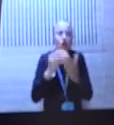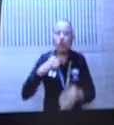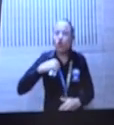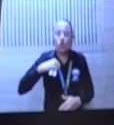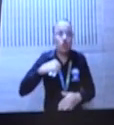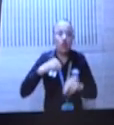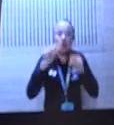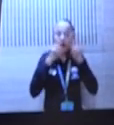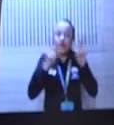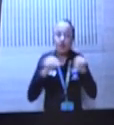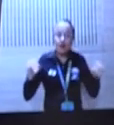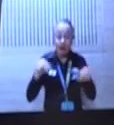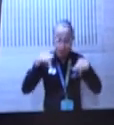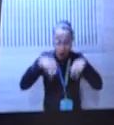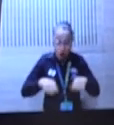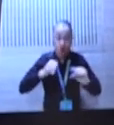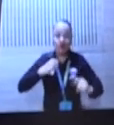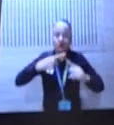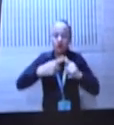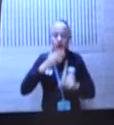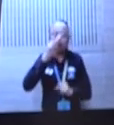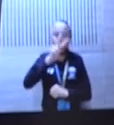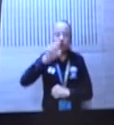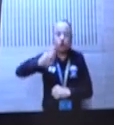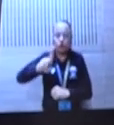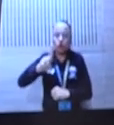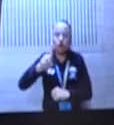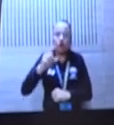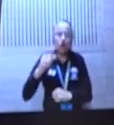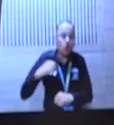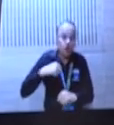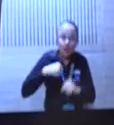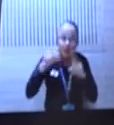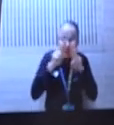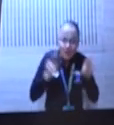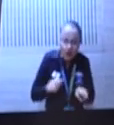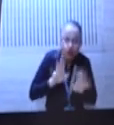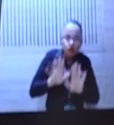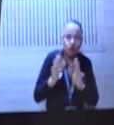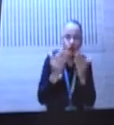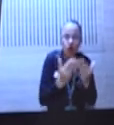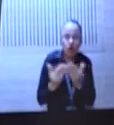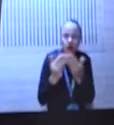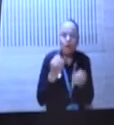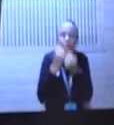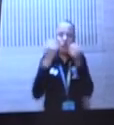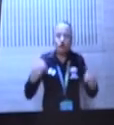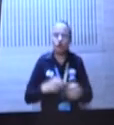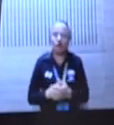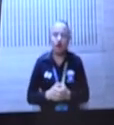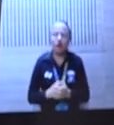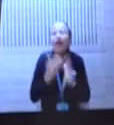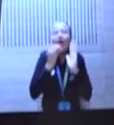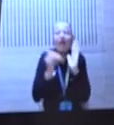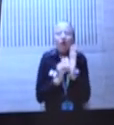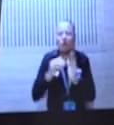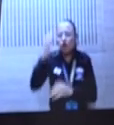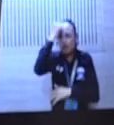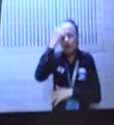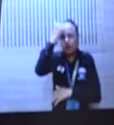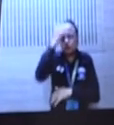internet el concurso docente vinculó excelentes docentes en informática y llega a un colegio a dar clases de informática sin